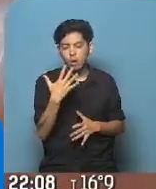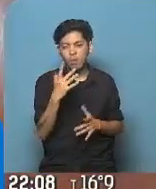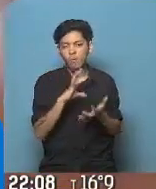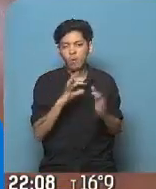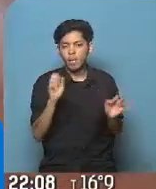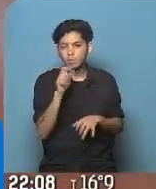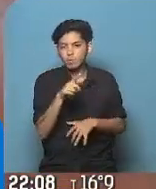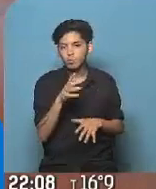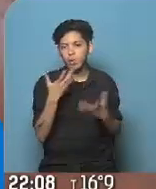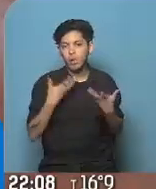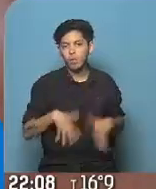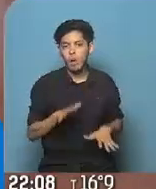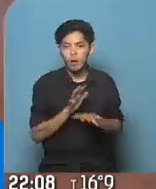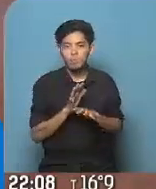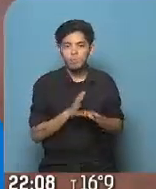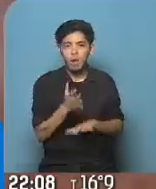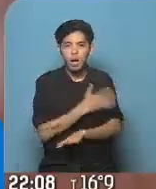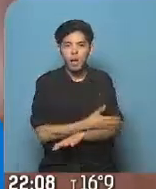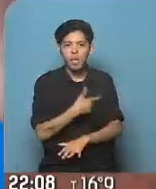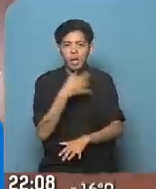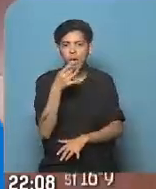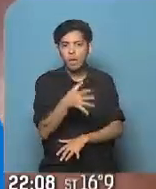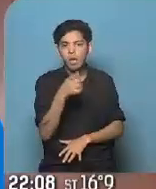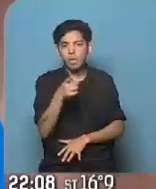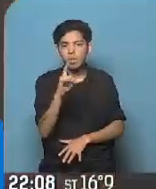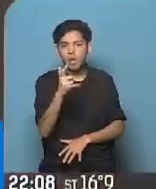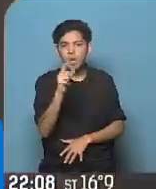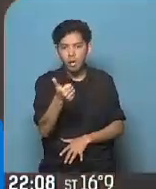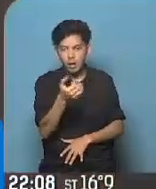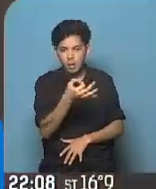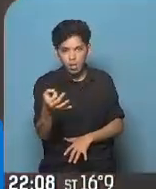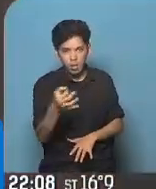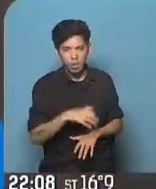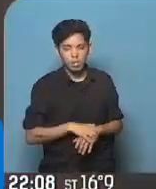frase cuando fue el atentado contra Lula, ¿no? Así es.